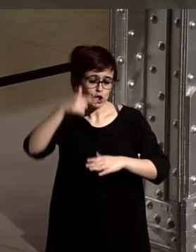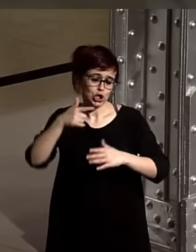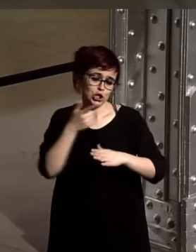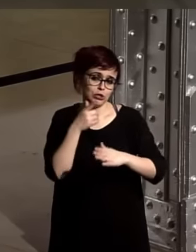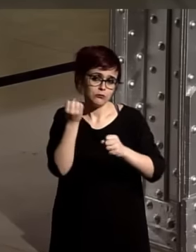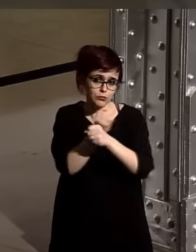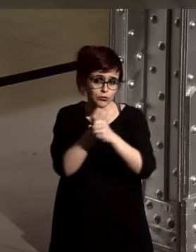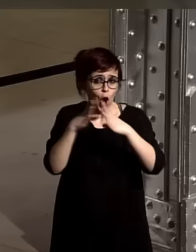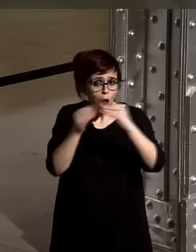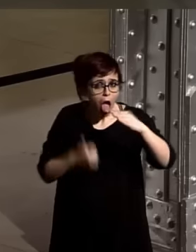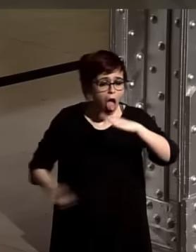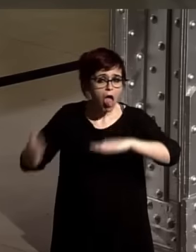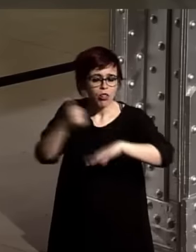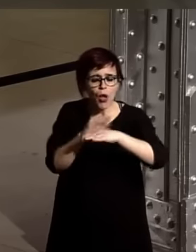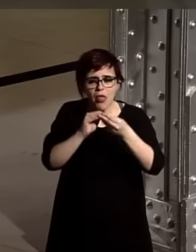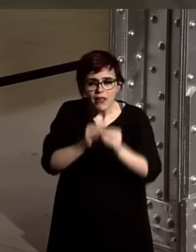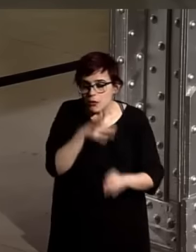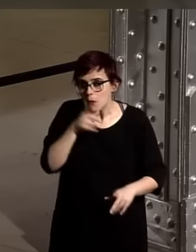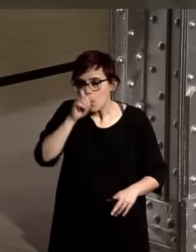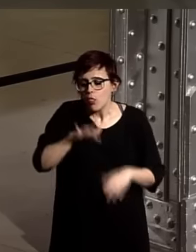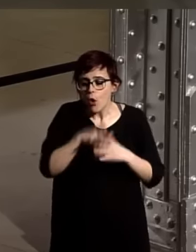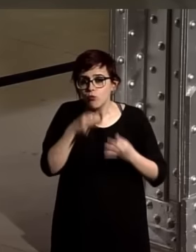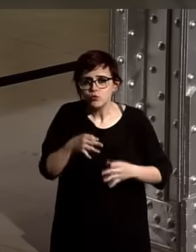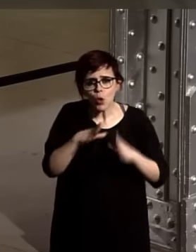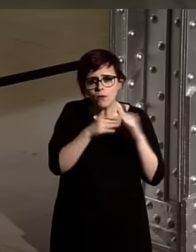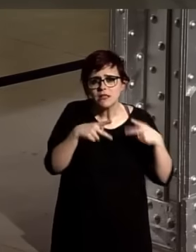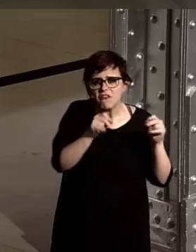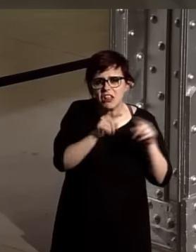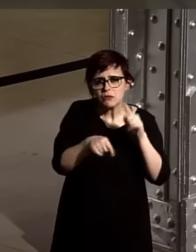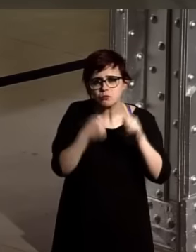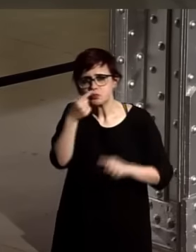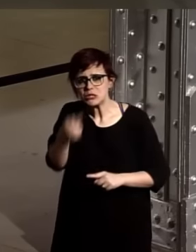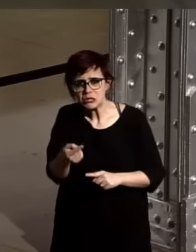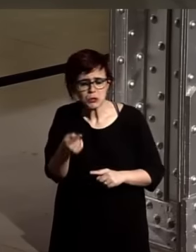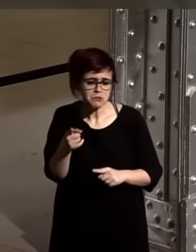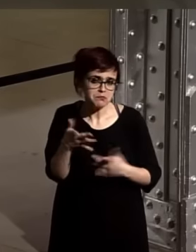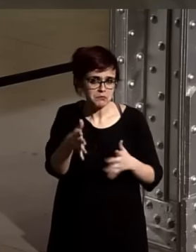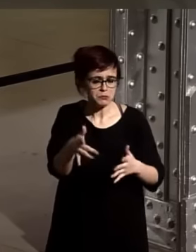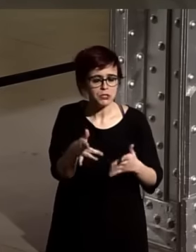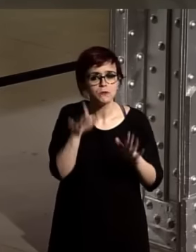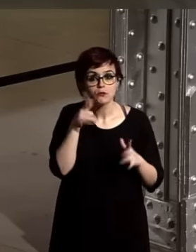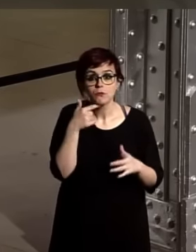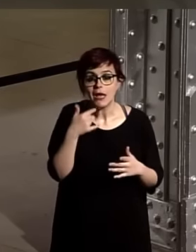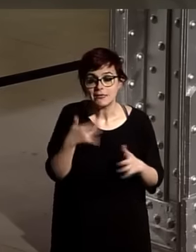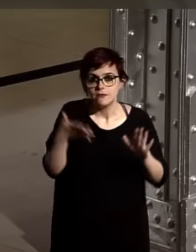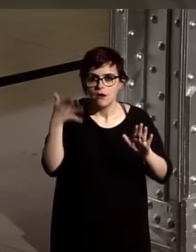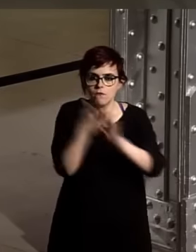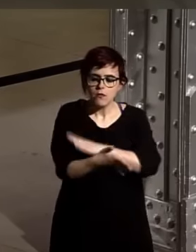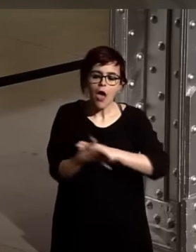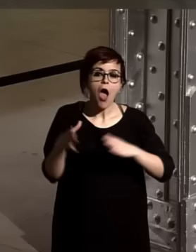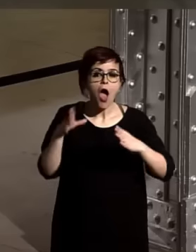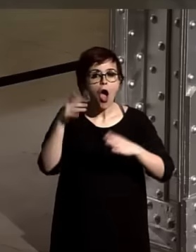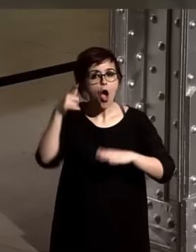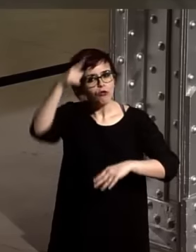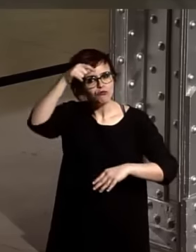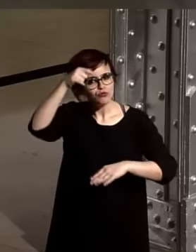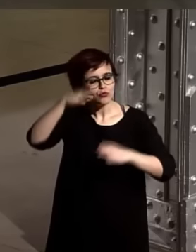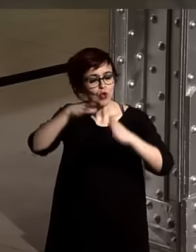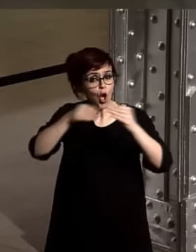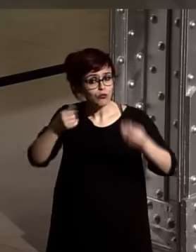ministerio no sé si fue el primer año o si no lo fue casi sería el primer año de manera que uno podía hacer una tesis doctoral si le